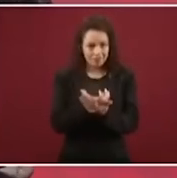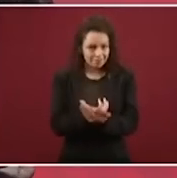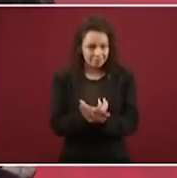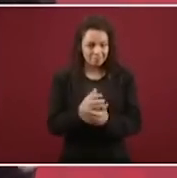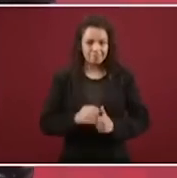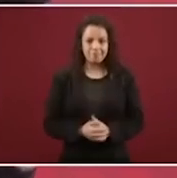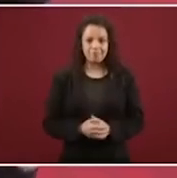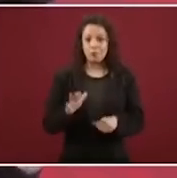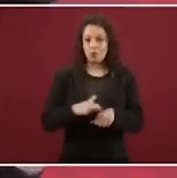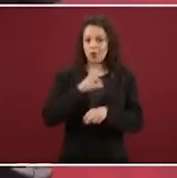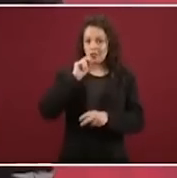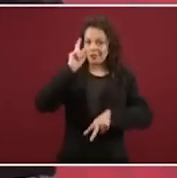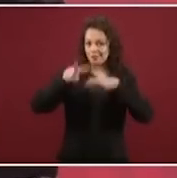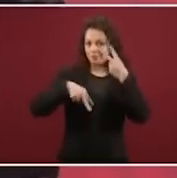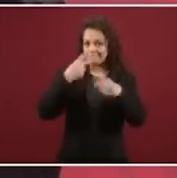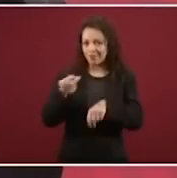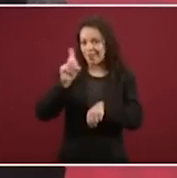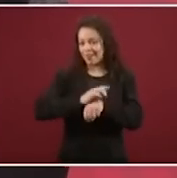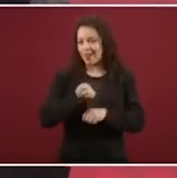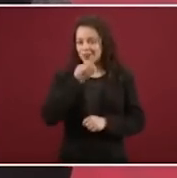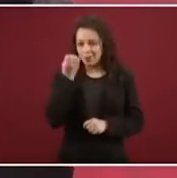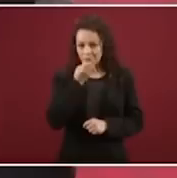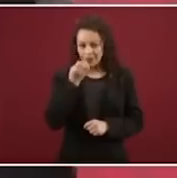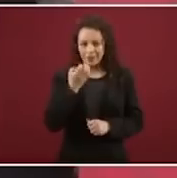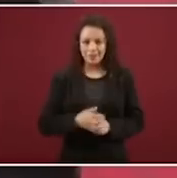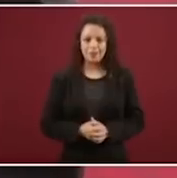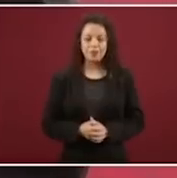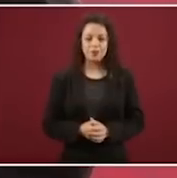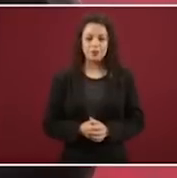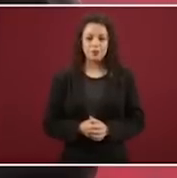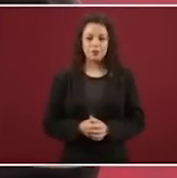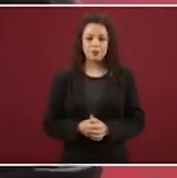no asisten a la escuela